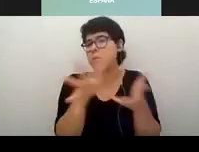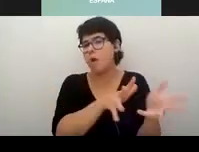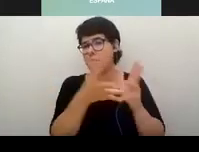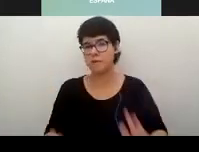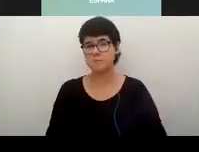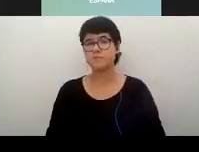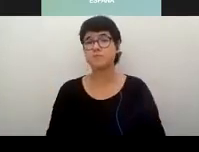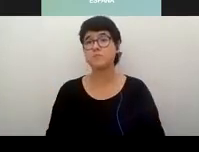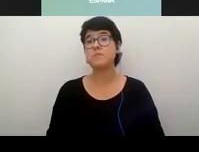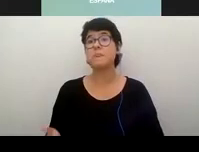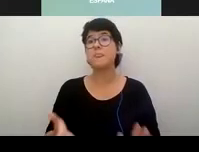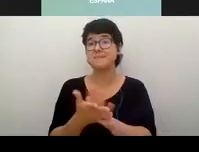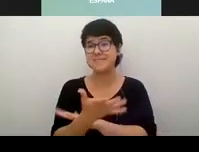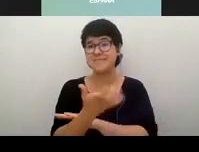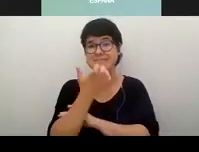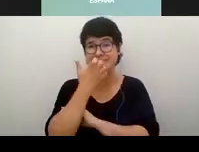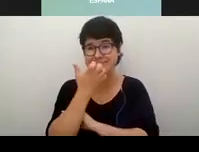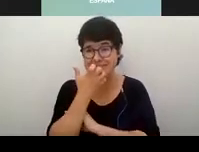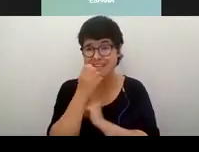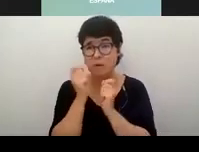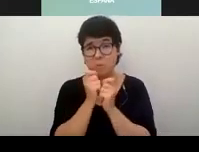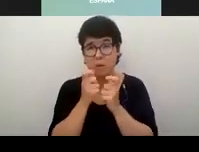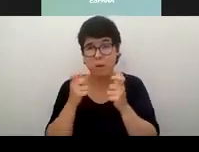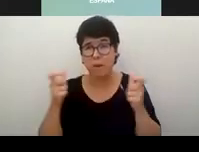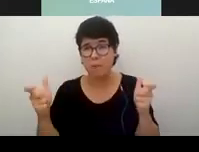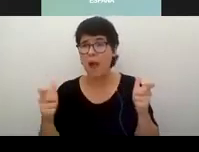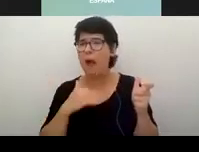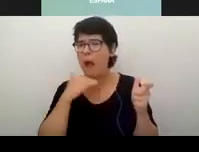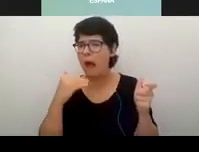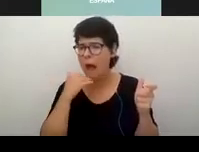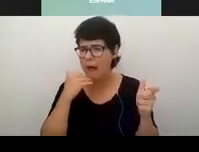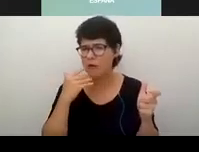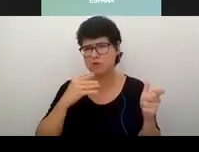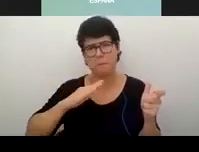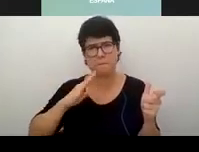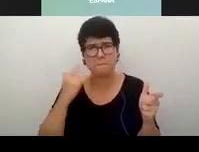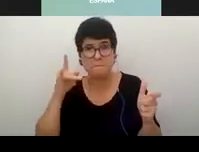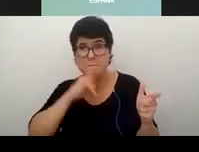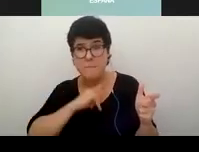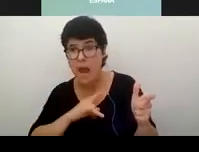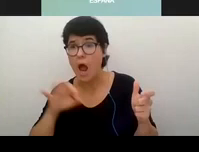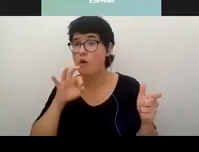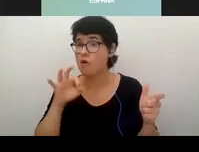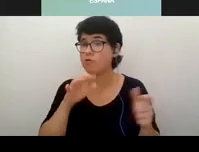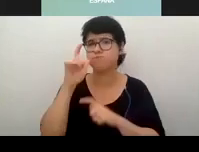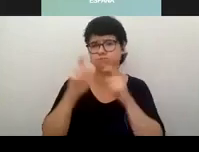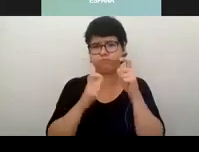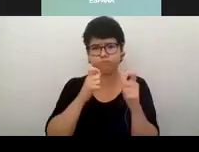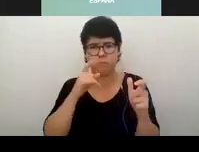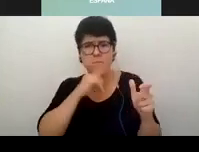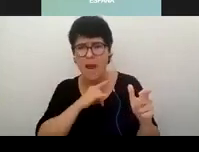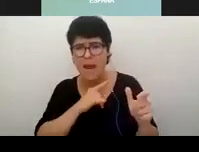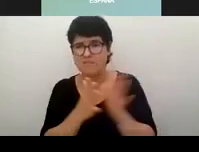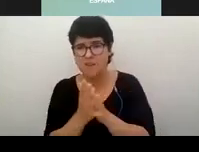los dañinos o llega algún germen lo suficientemente agresivo o una invasión bacteriana, por ejemplo, en suficiente